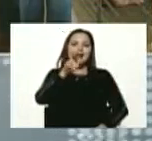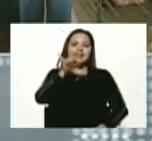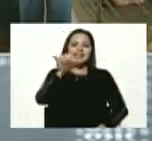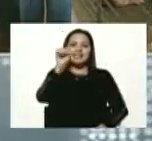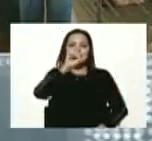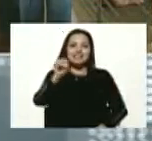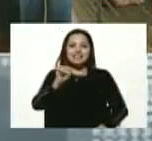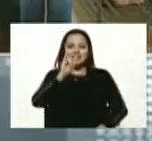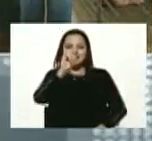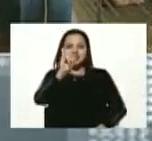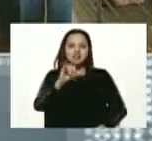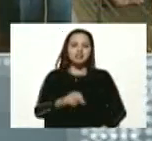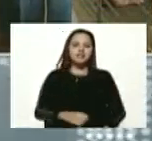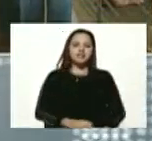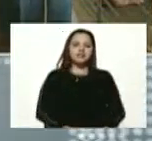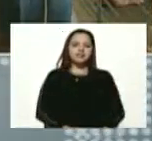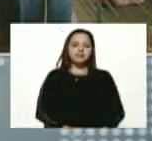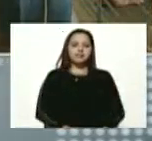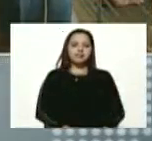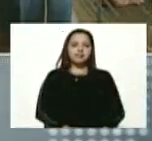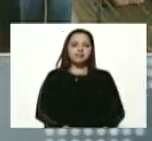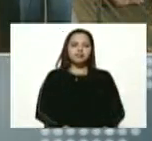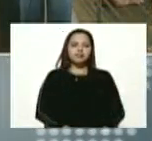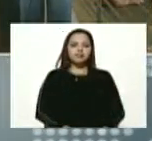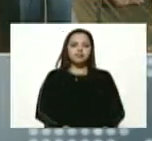parroquia Domitila Flores,